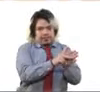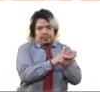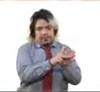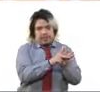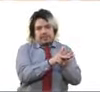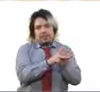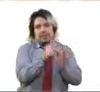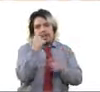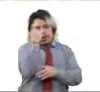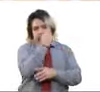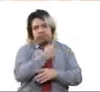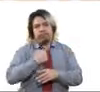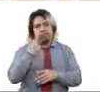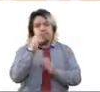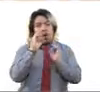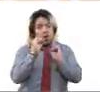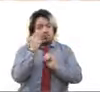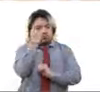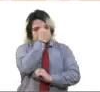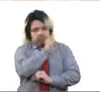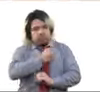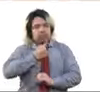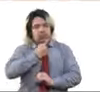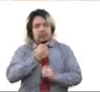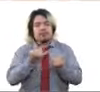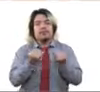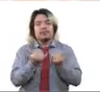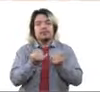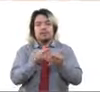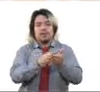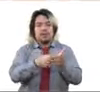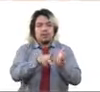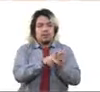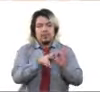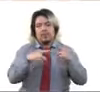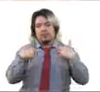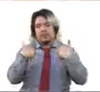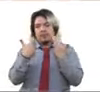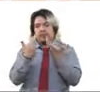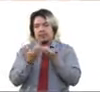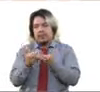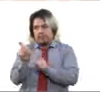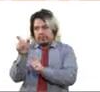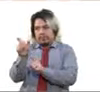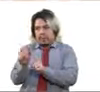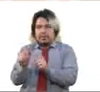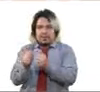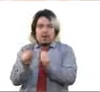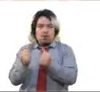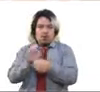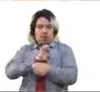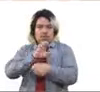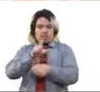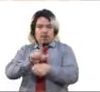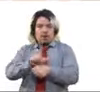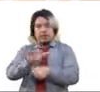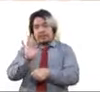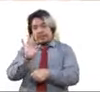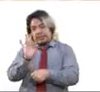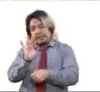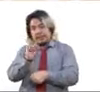tiempo, además de las plazas de profesores de asignatura. Para el 2024 esperamos contar